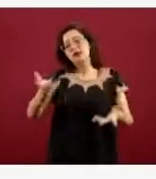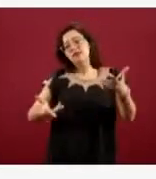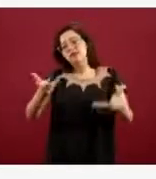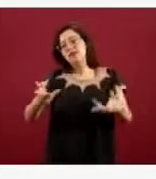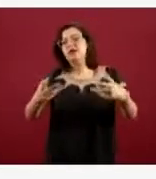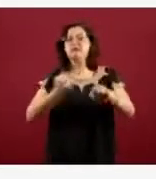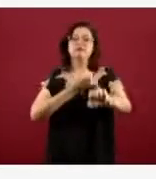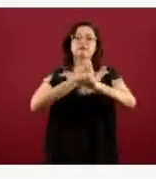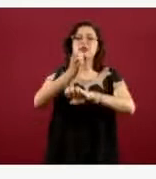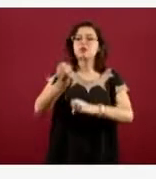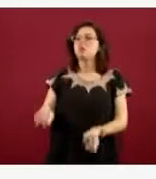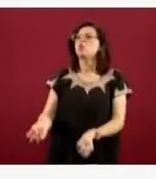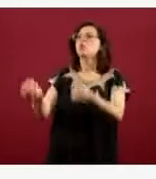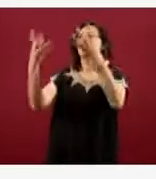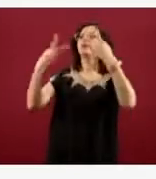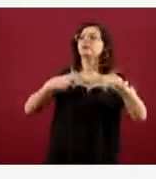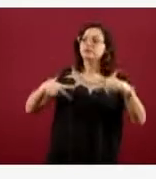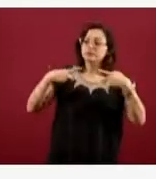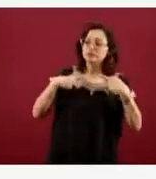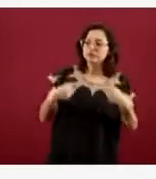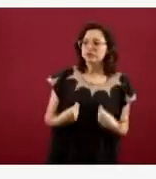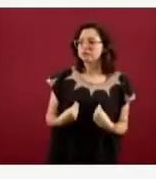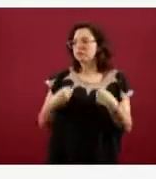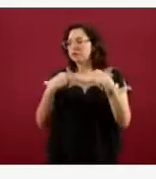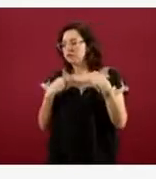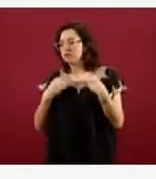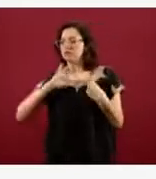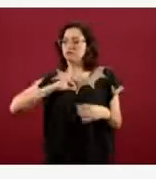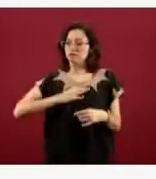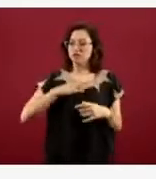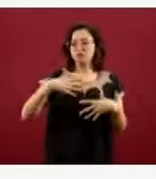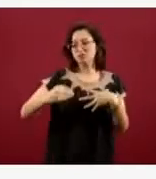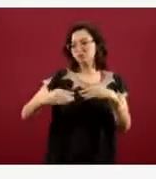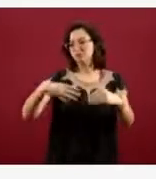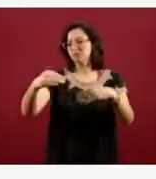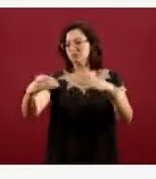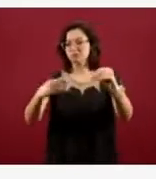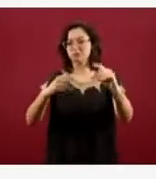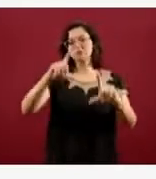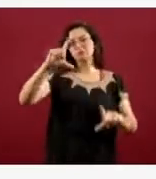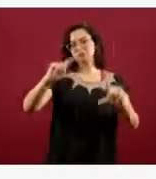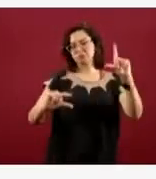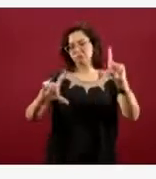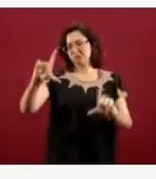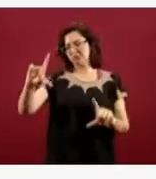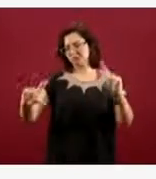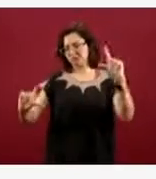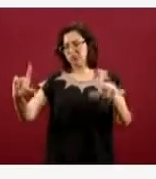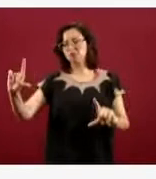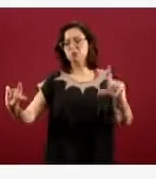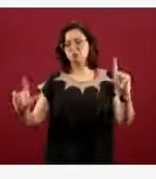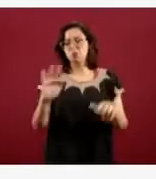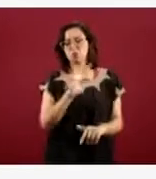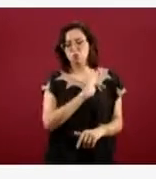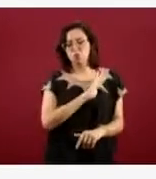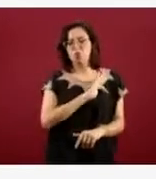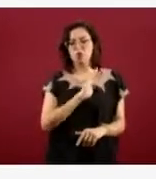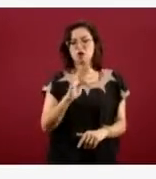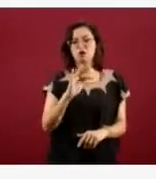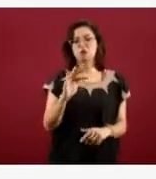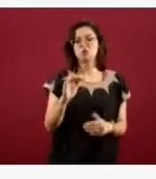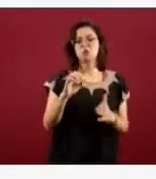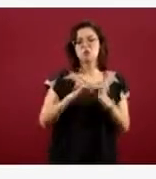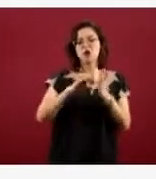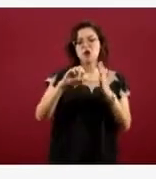poblacional entonces las posiciones van cambiando y ahora pasan, por ejemplo, Otros estados como